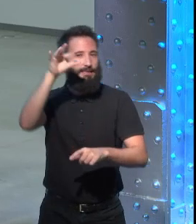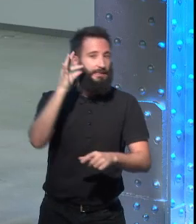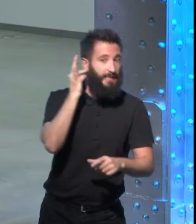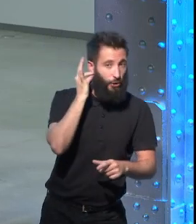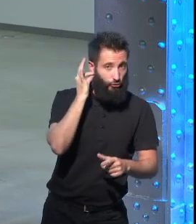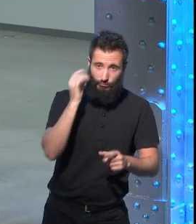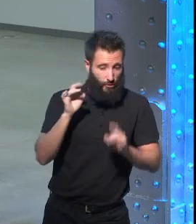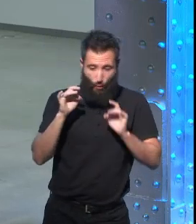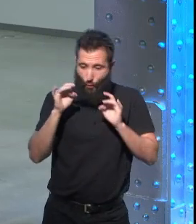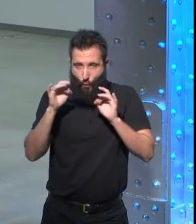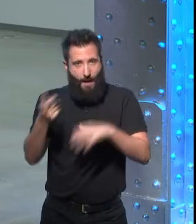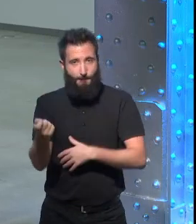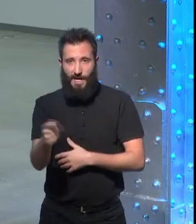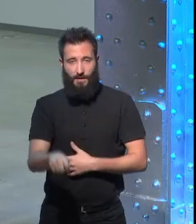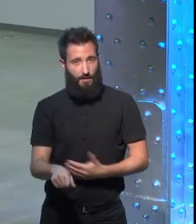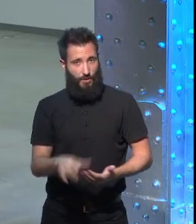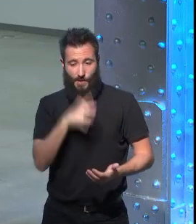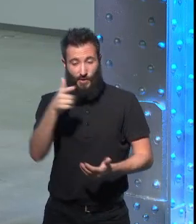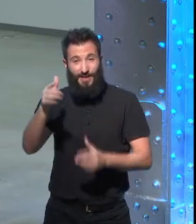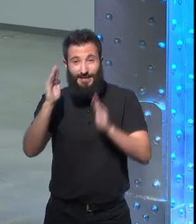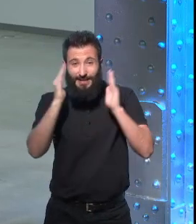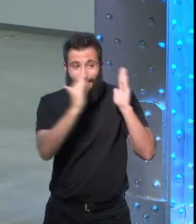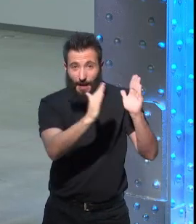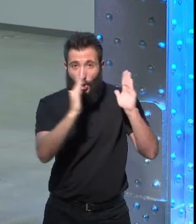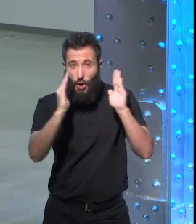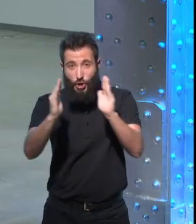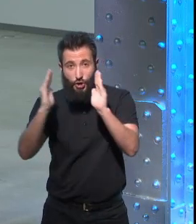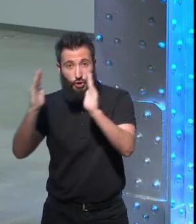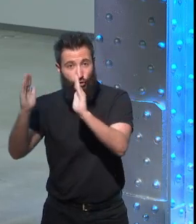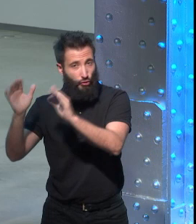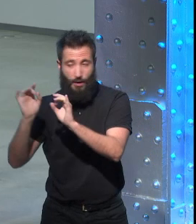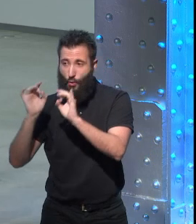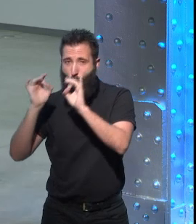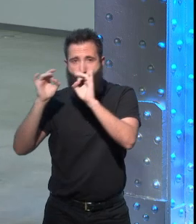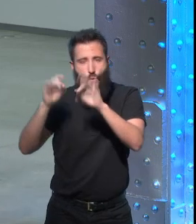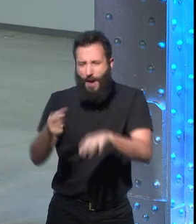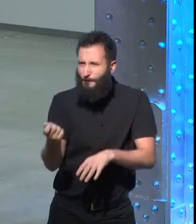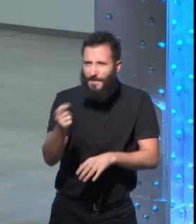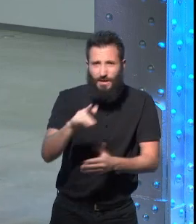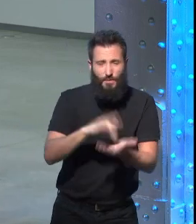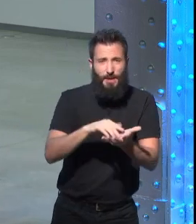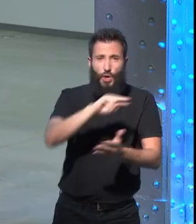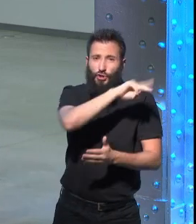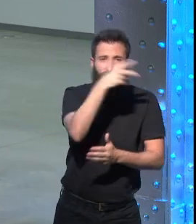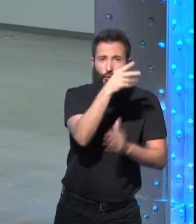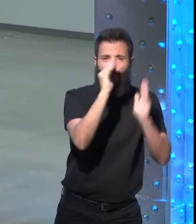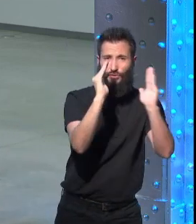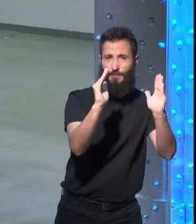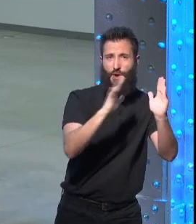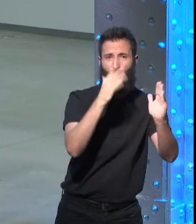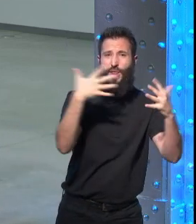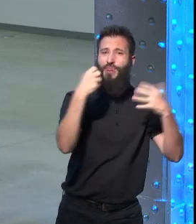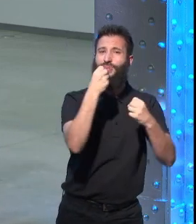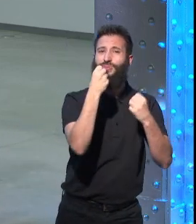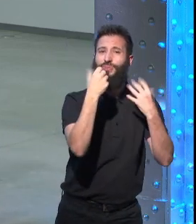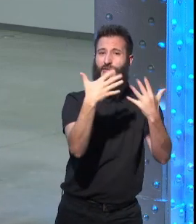Es muy parecido. Tenemos que en esos tramos es casi idéntico, ¿no? El segundo tramo de millennials con 10.000